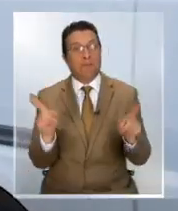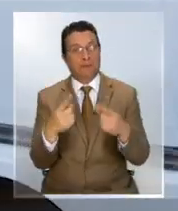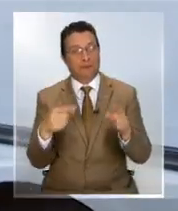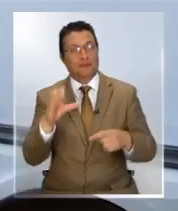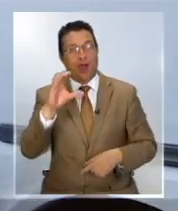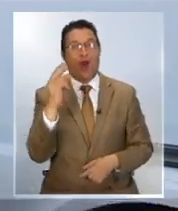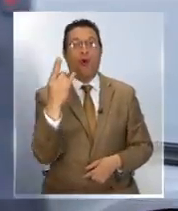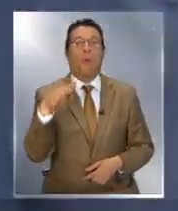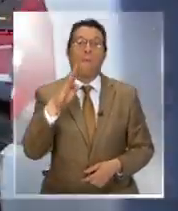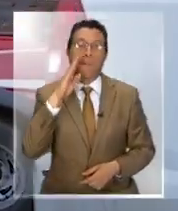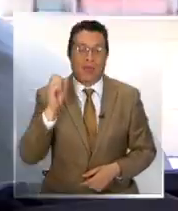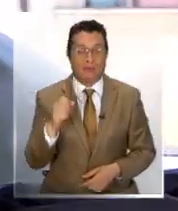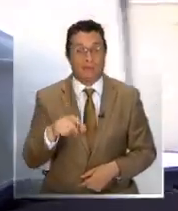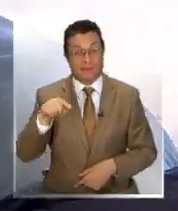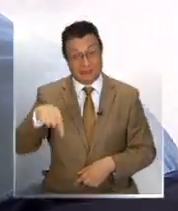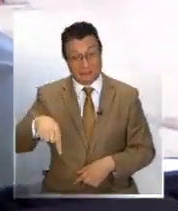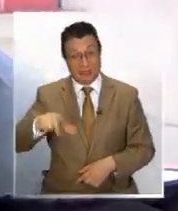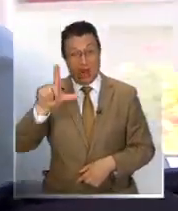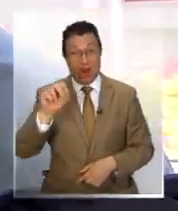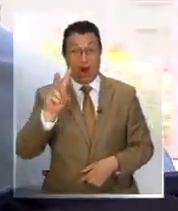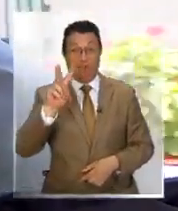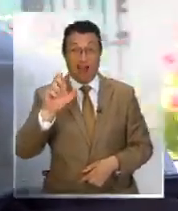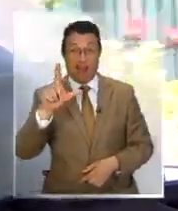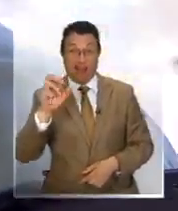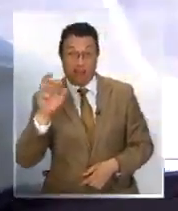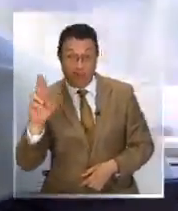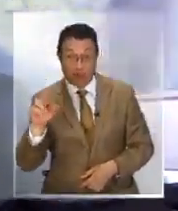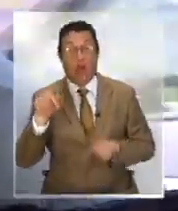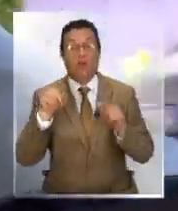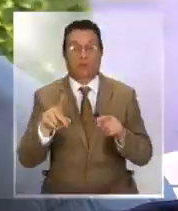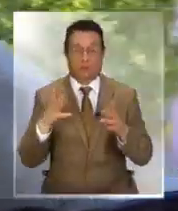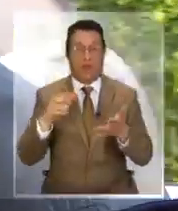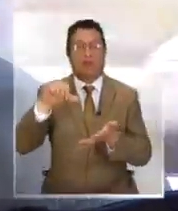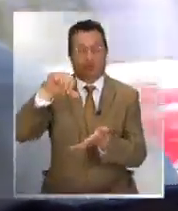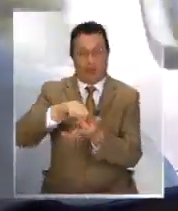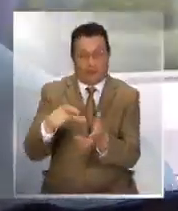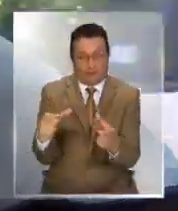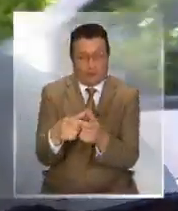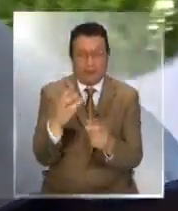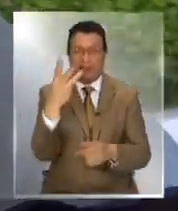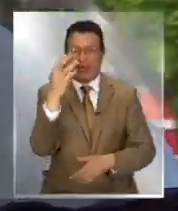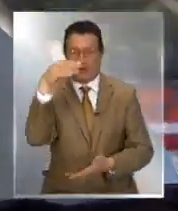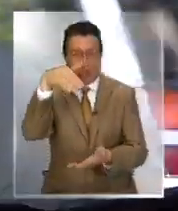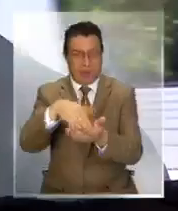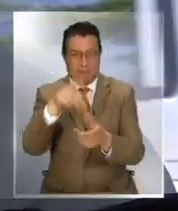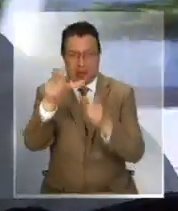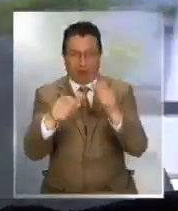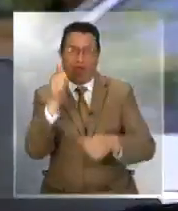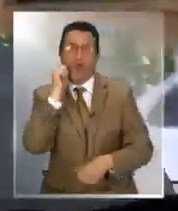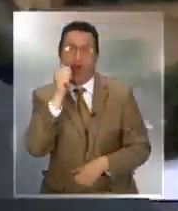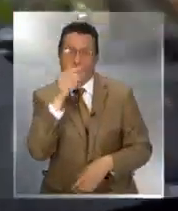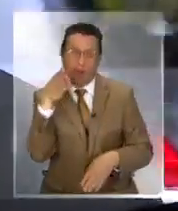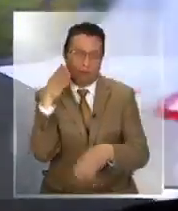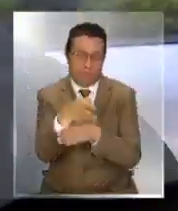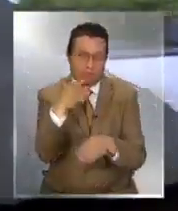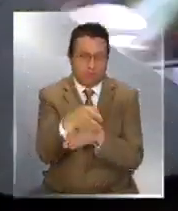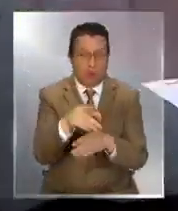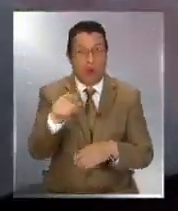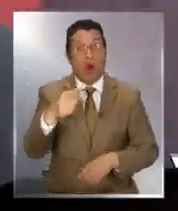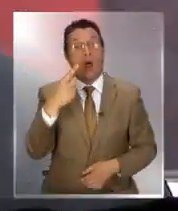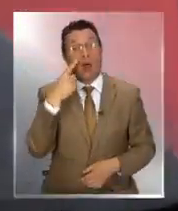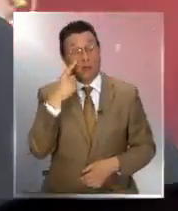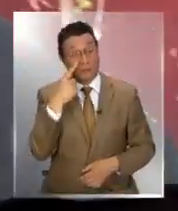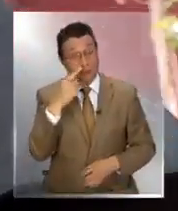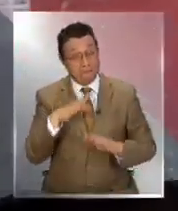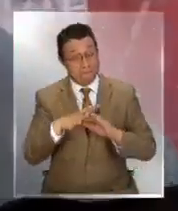Lo Valle d'Or es una mini ciudad que no descansa y es visitada cada día por cerca de 30.000 personas. Sin embargo, para conocer mucho más de este